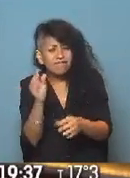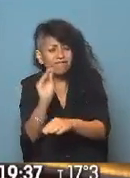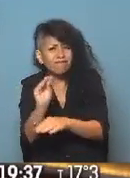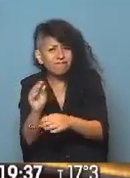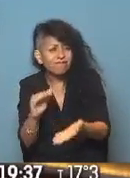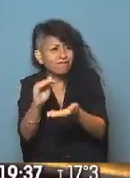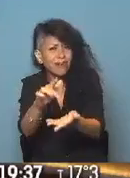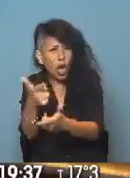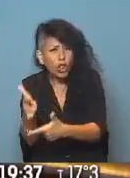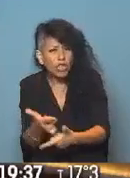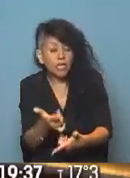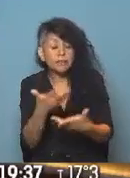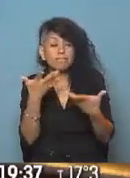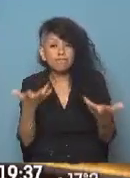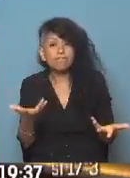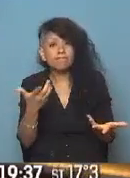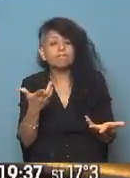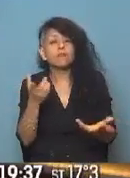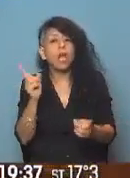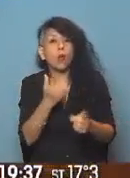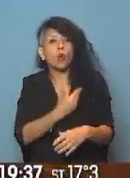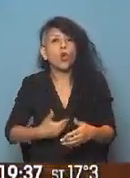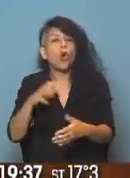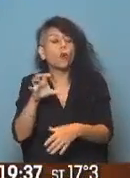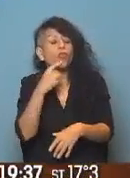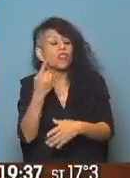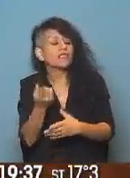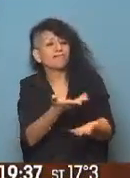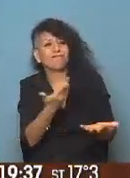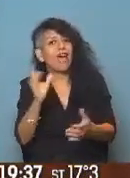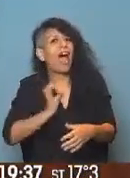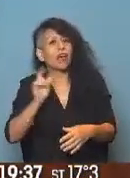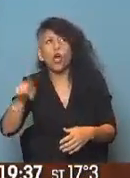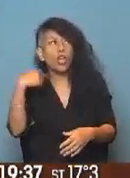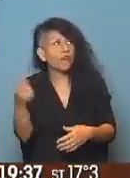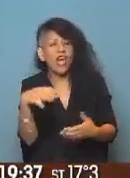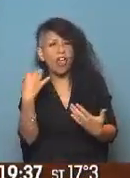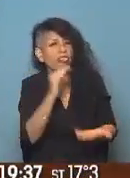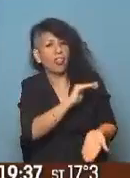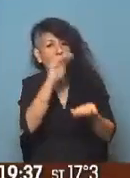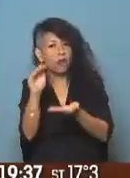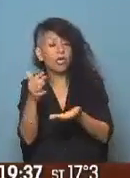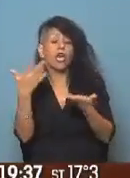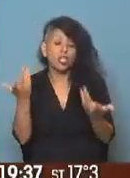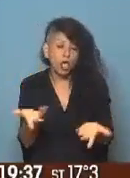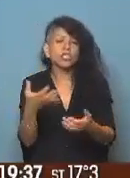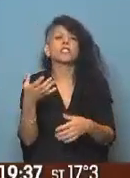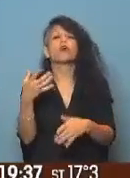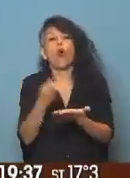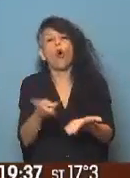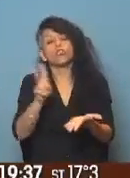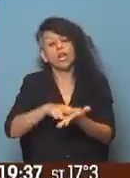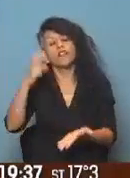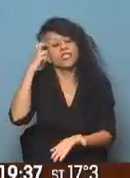están planteando ahora es la restitución para el año que viene. Obviamente que eso va a tener que generar una discusión en la Cámara de Senadores de tipo